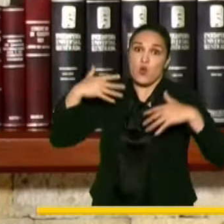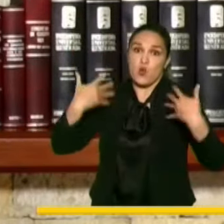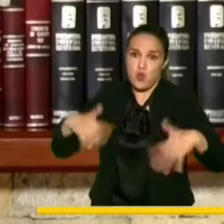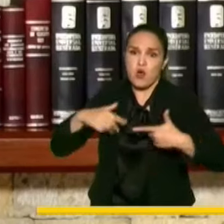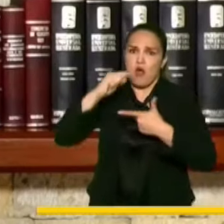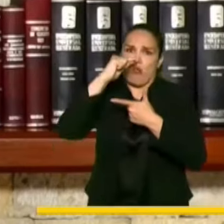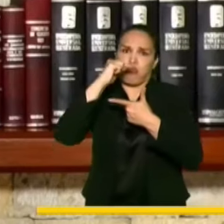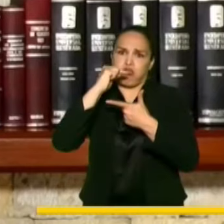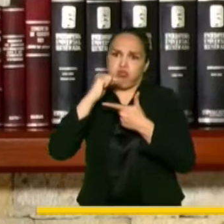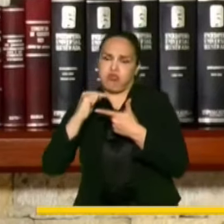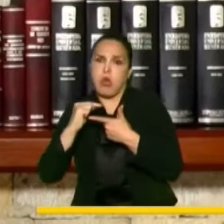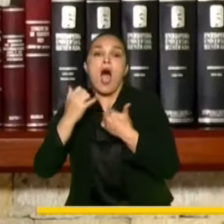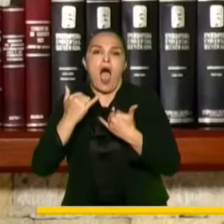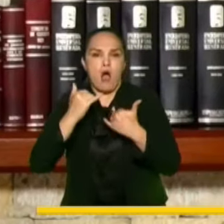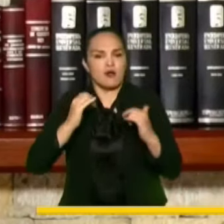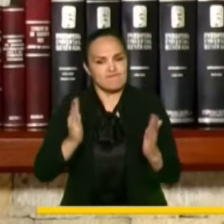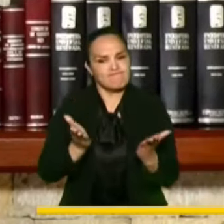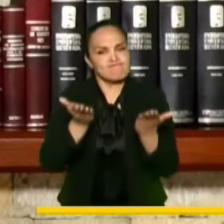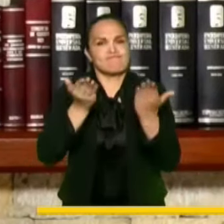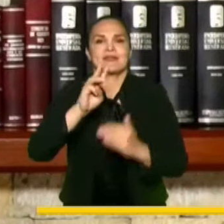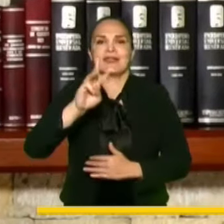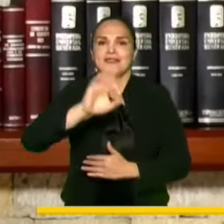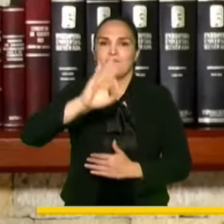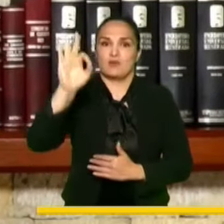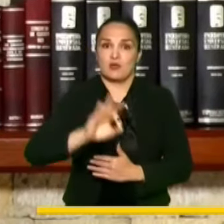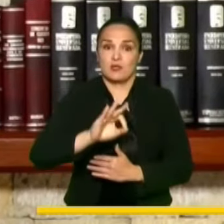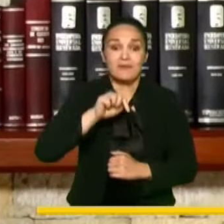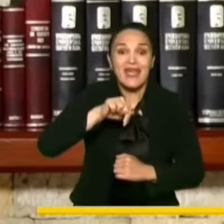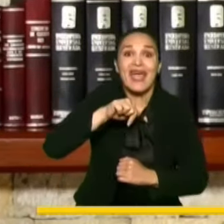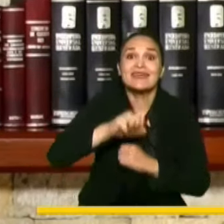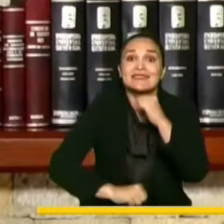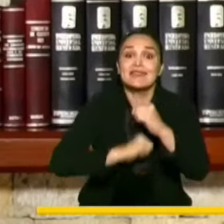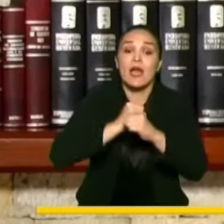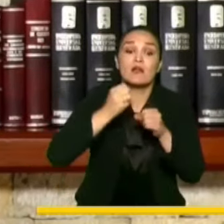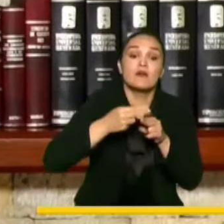Este año hemos aumentado el salario mínimo nominal un